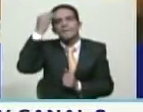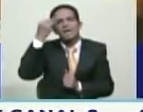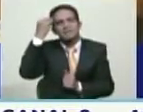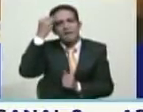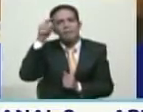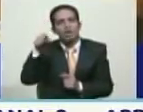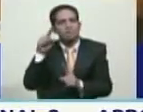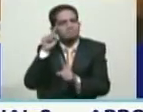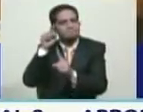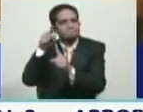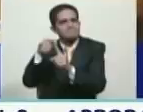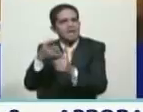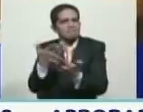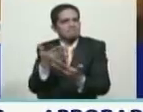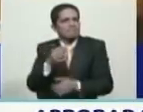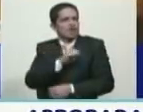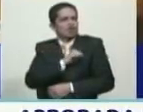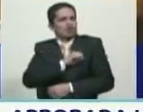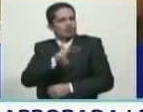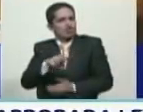ese principio de solidaridad de Fidel.